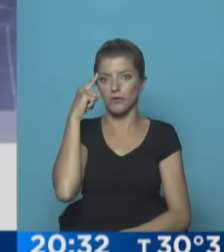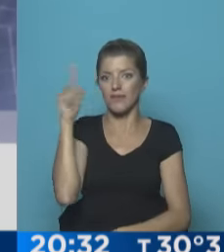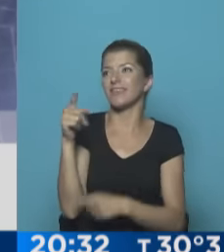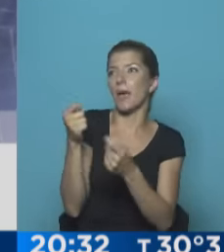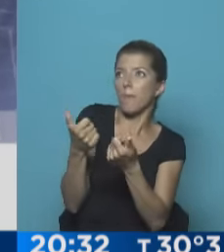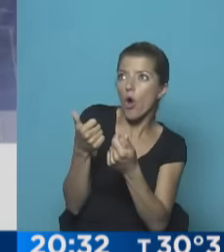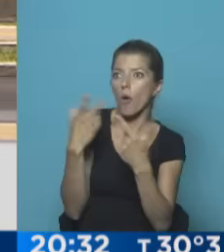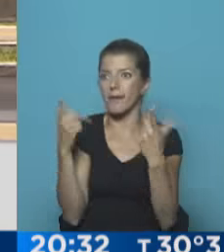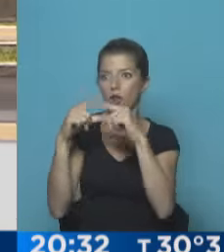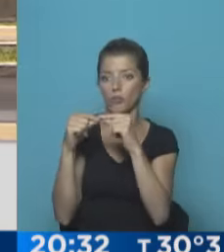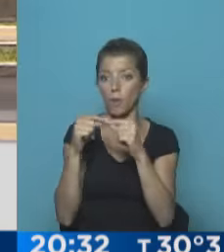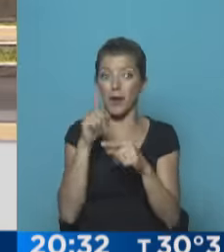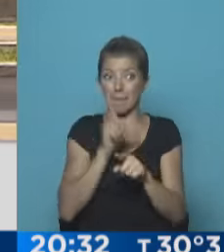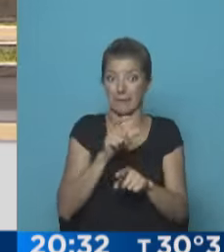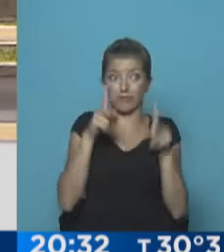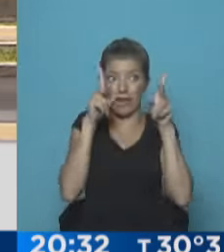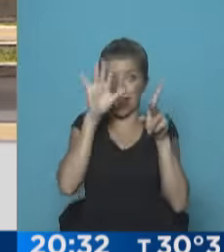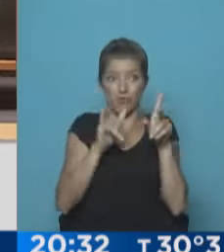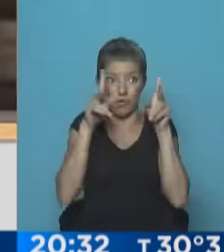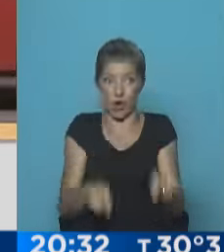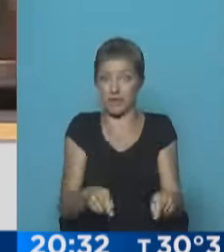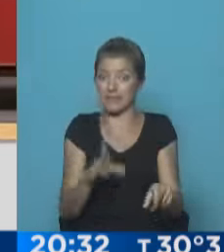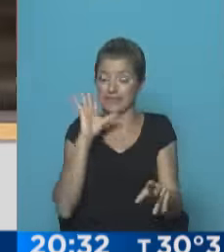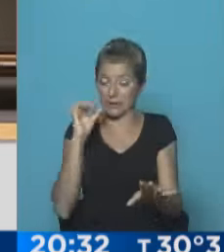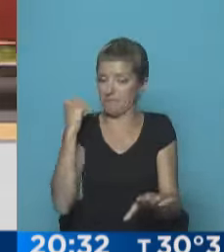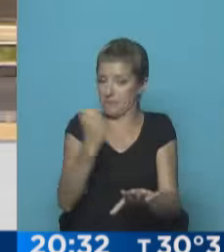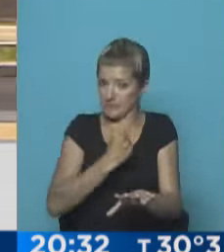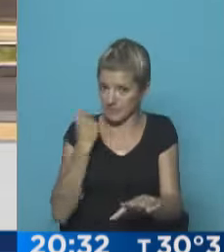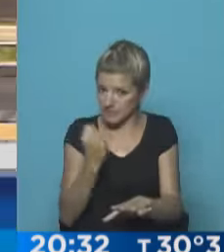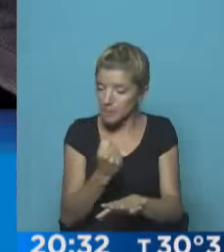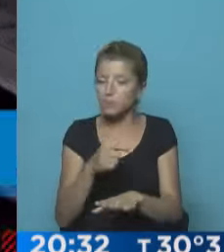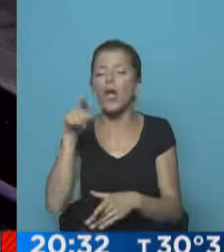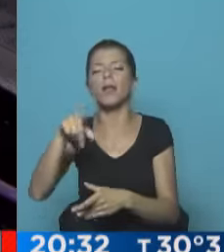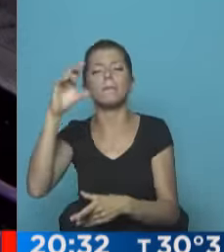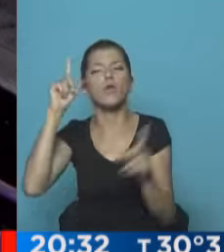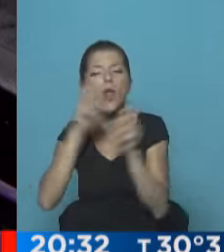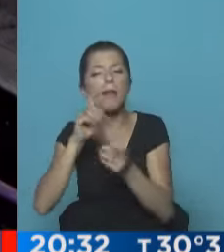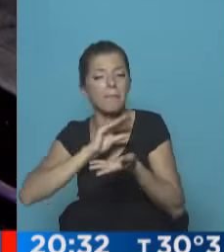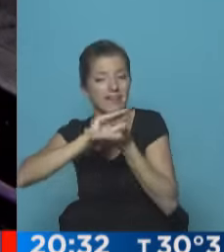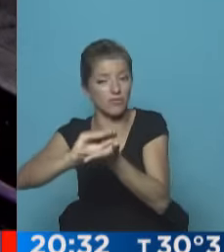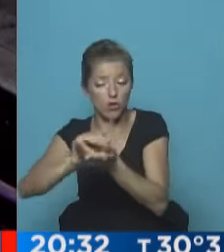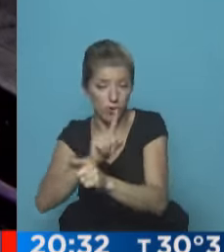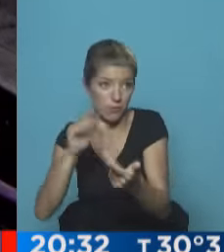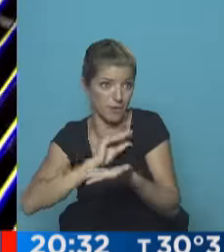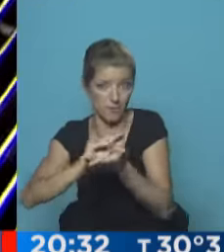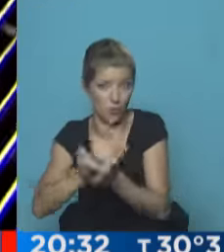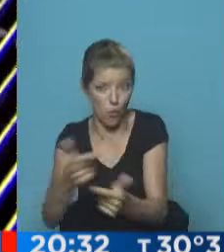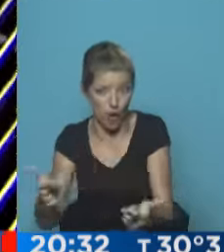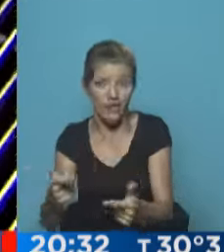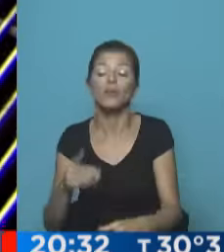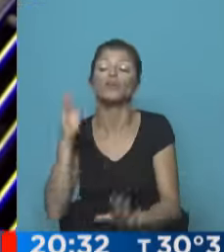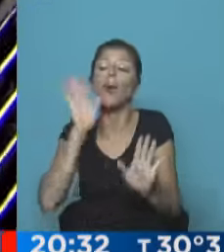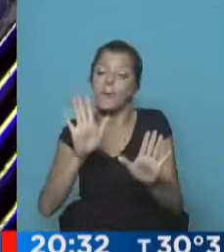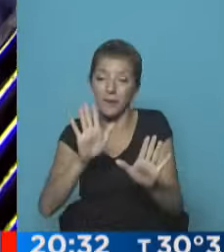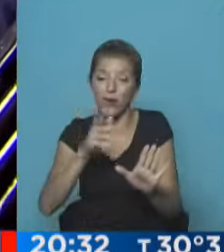algo muy relevante. En este momento no es un problema de inversión, porque la inversión no se ha hecho, y espero que a partir del próximo